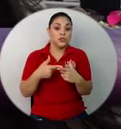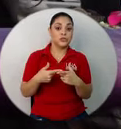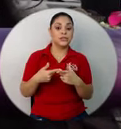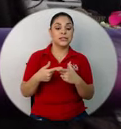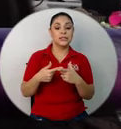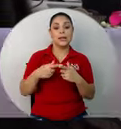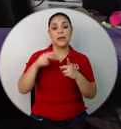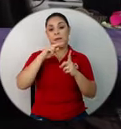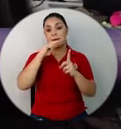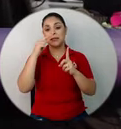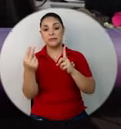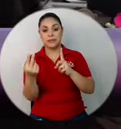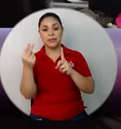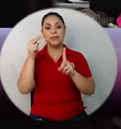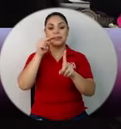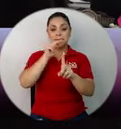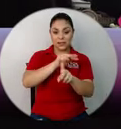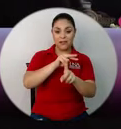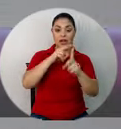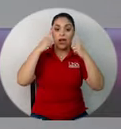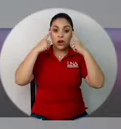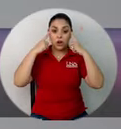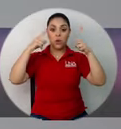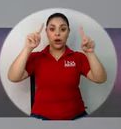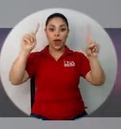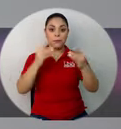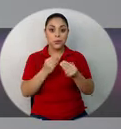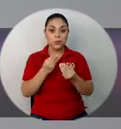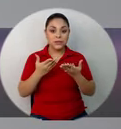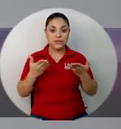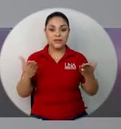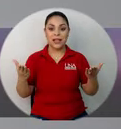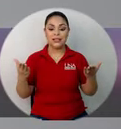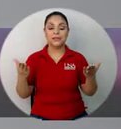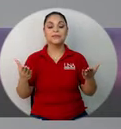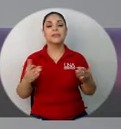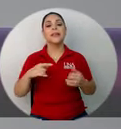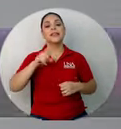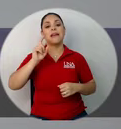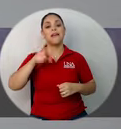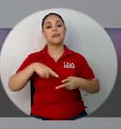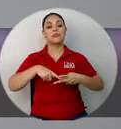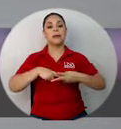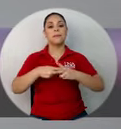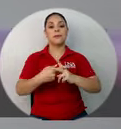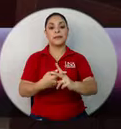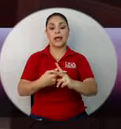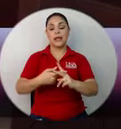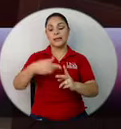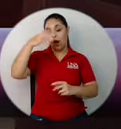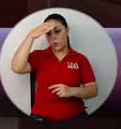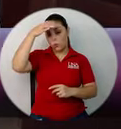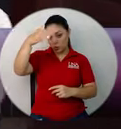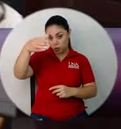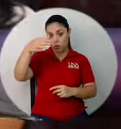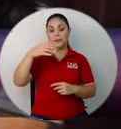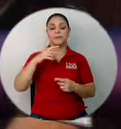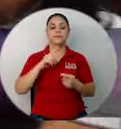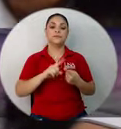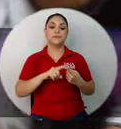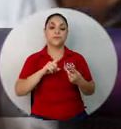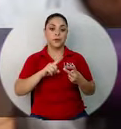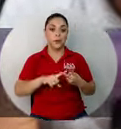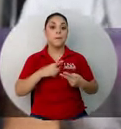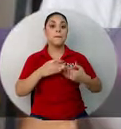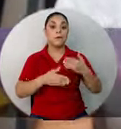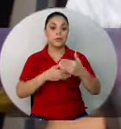Entonces, desde la perspectiva de alcanzar esa productividad, Maribel, tenemos que comenzar por la cultura, por un debido